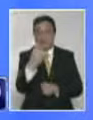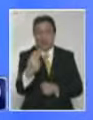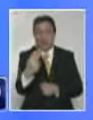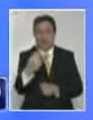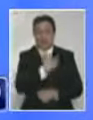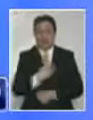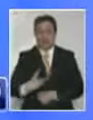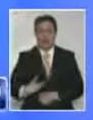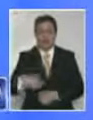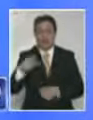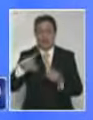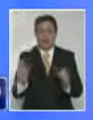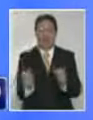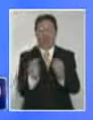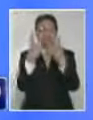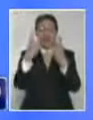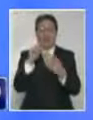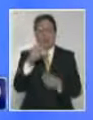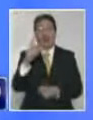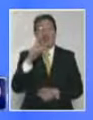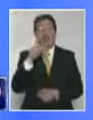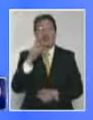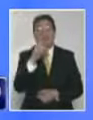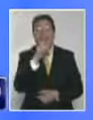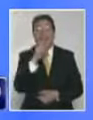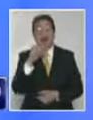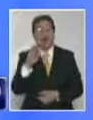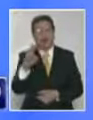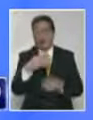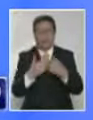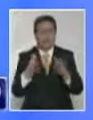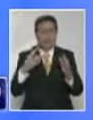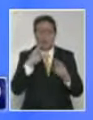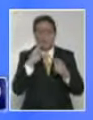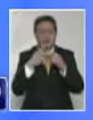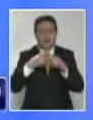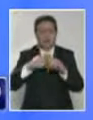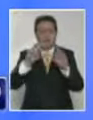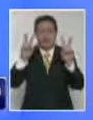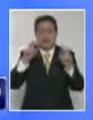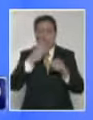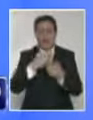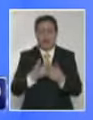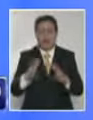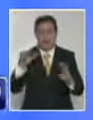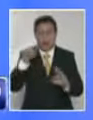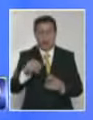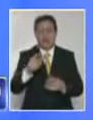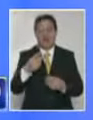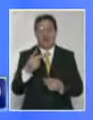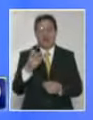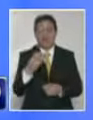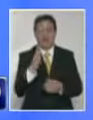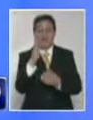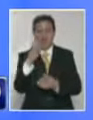querido, como dicen, dictador, lo que quieran, si hubiera querido apropiarse de Mercurio, lo habría hecho, porque la deuda con el Citibank es